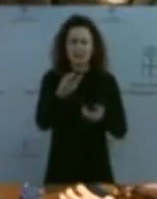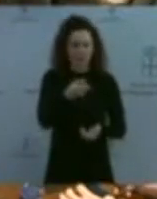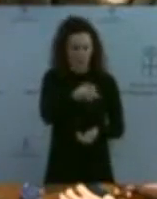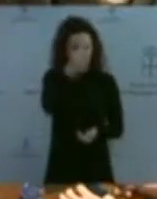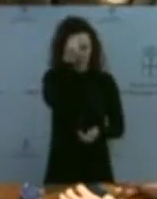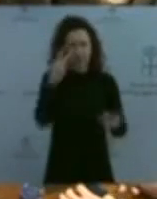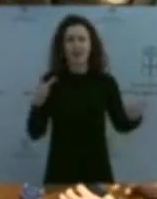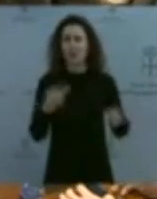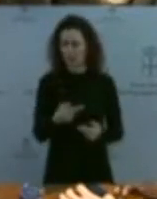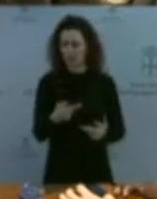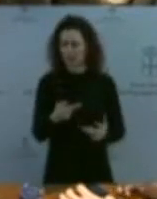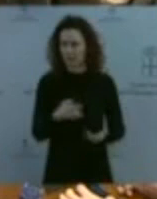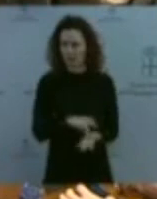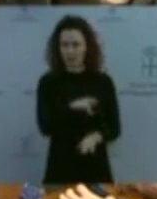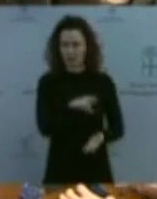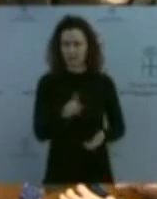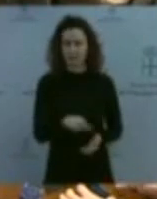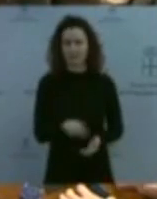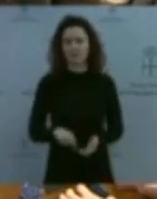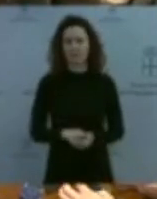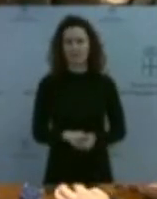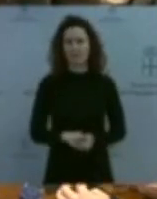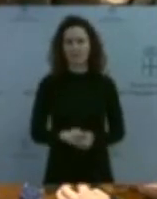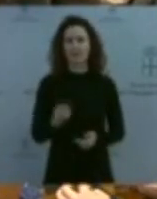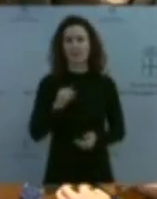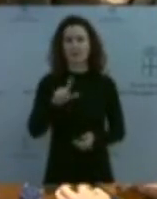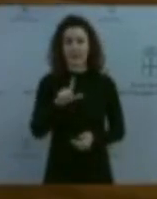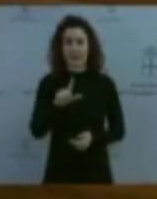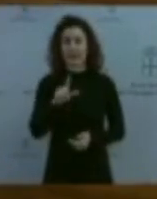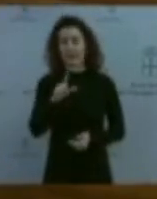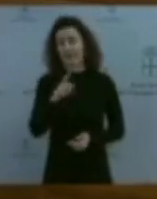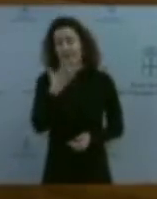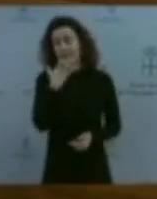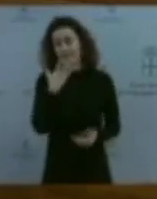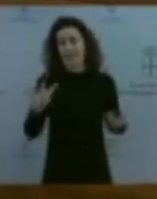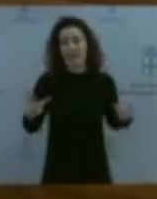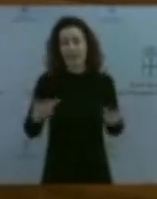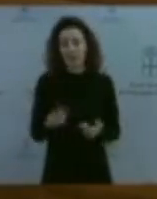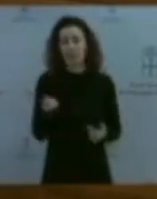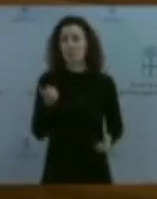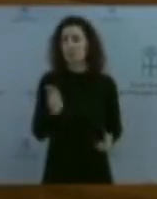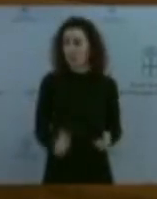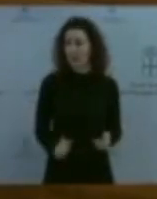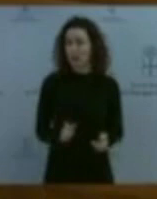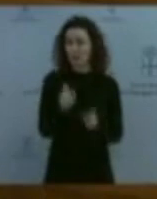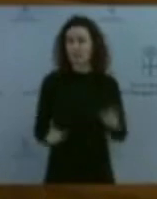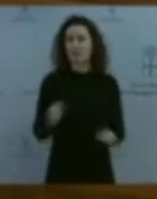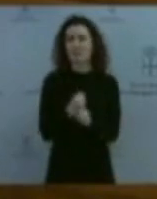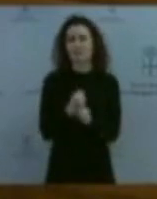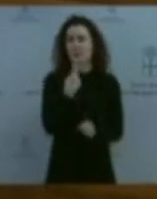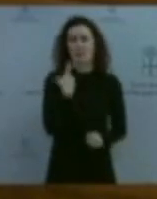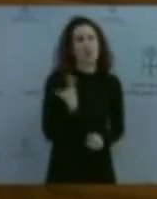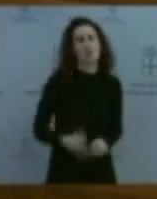Señora Gil, si por recorte se entiende recorte de salarios de los trabajadores, ya le digo que no está encima de la mesa del Consejo de